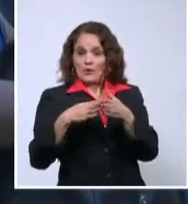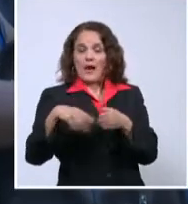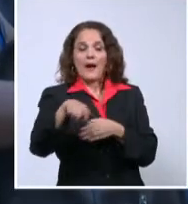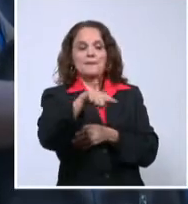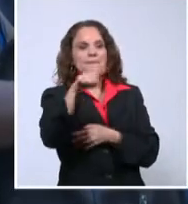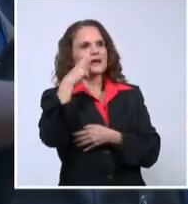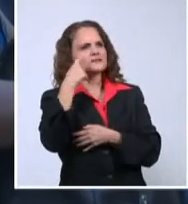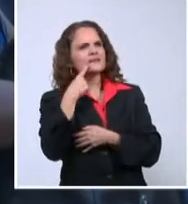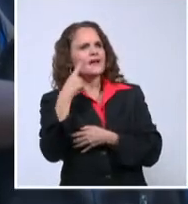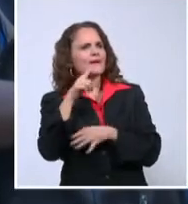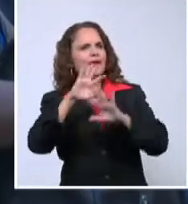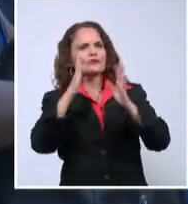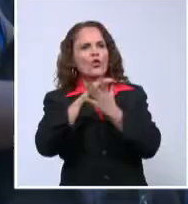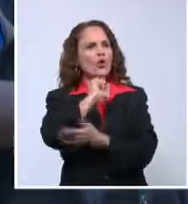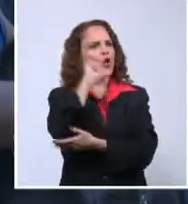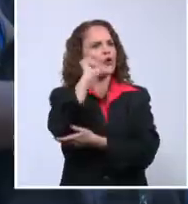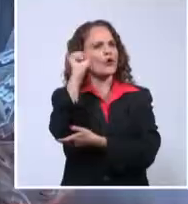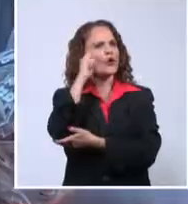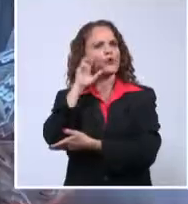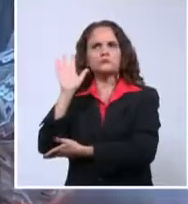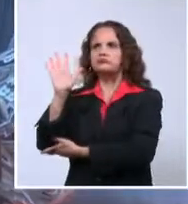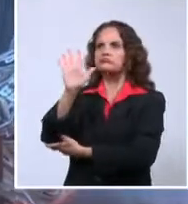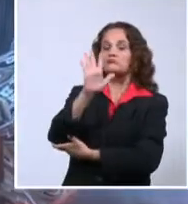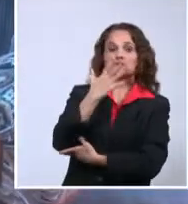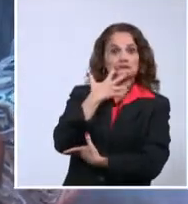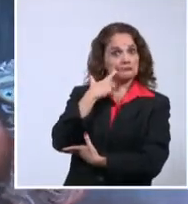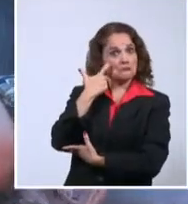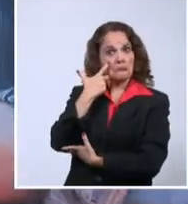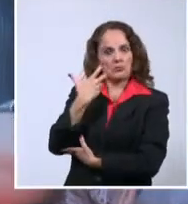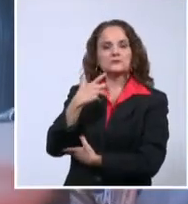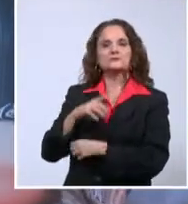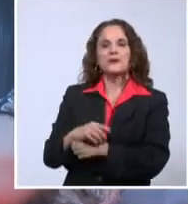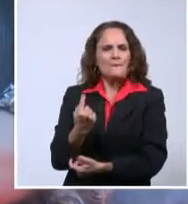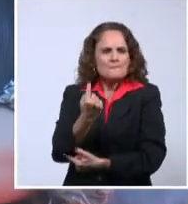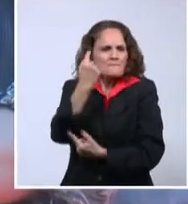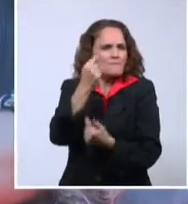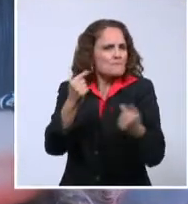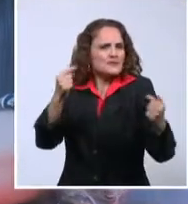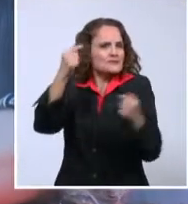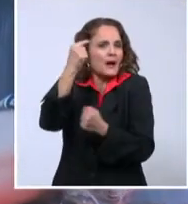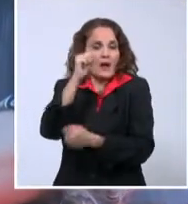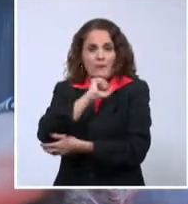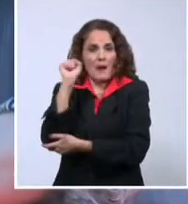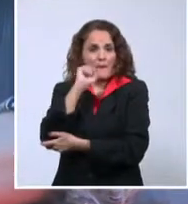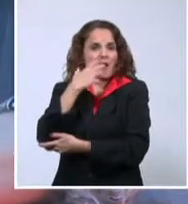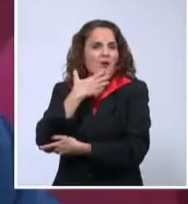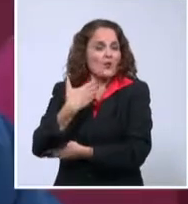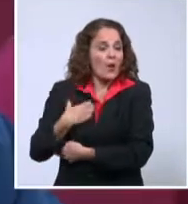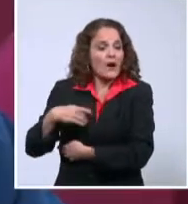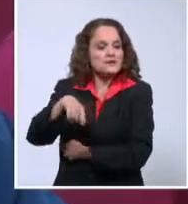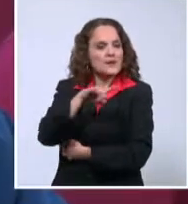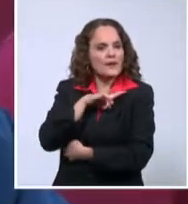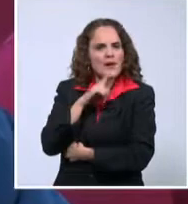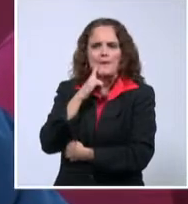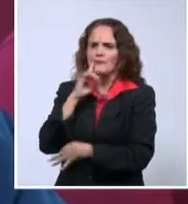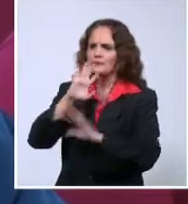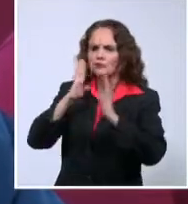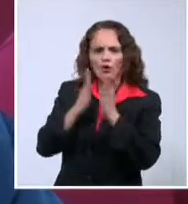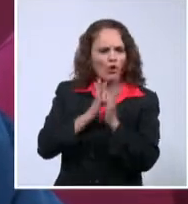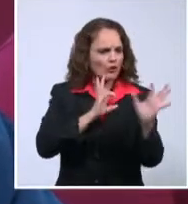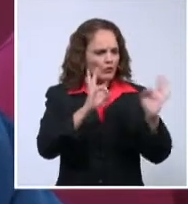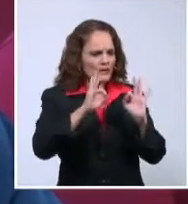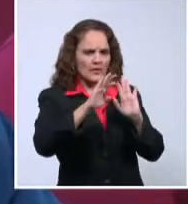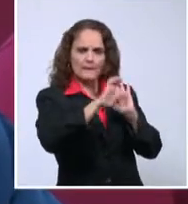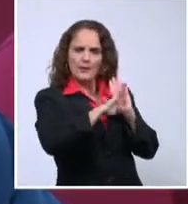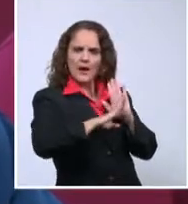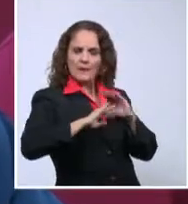logros sociales muy importantes, entre ellos el programa materno-infantil, con un índice de mortalidad infantil en cero. También